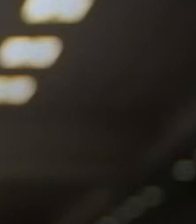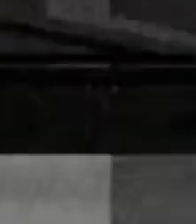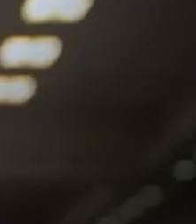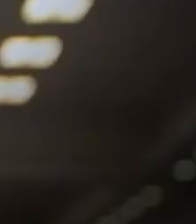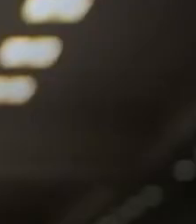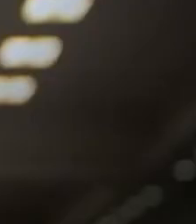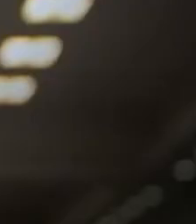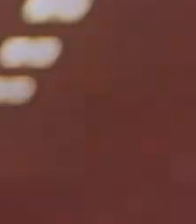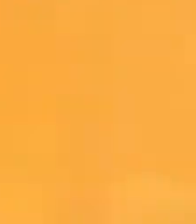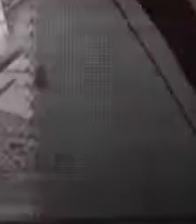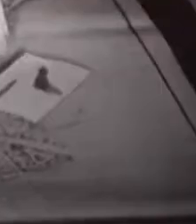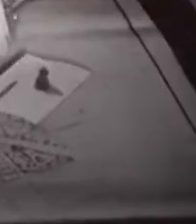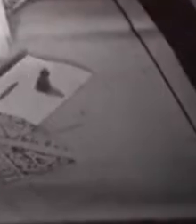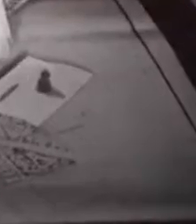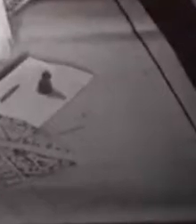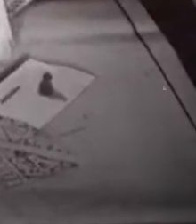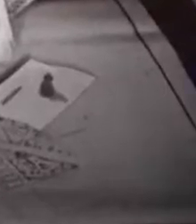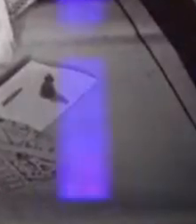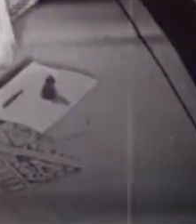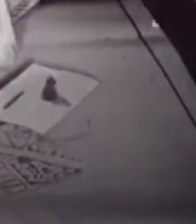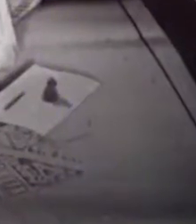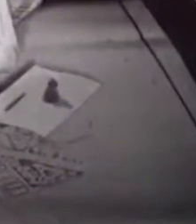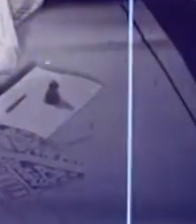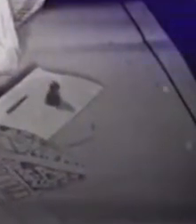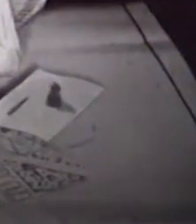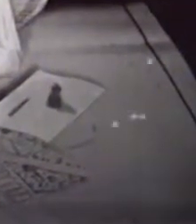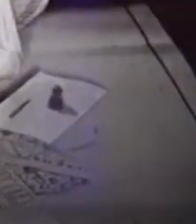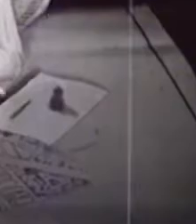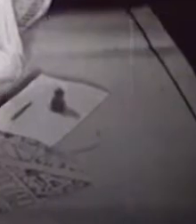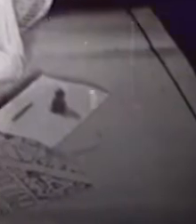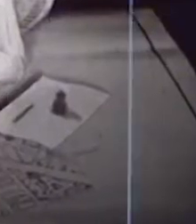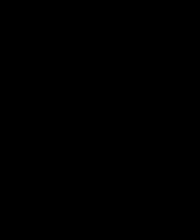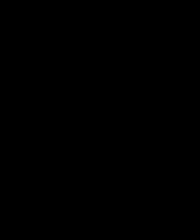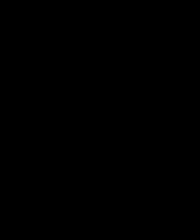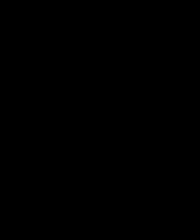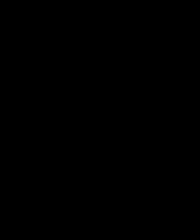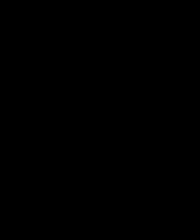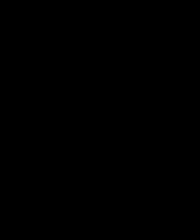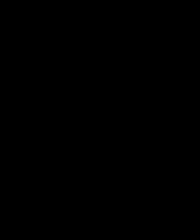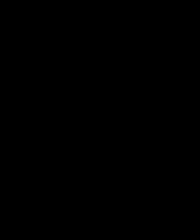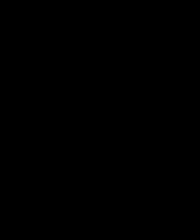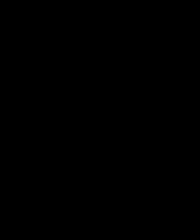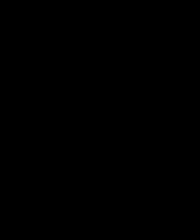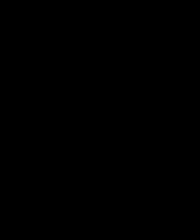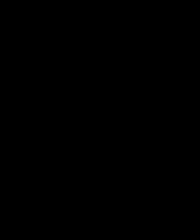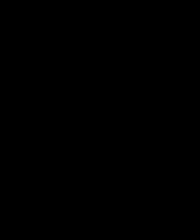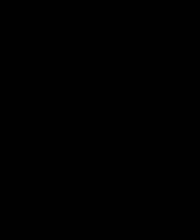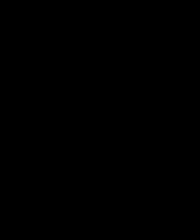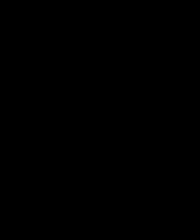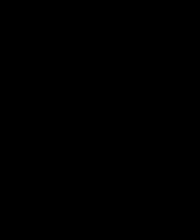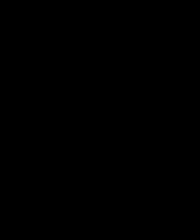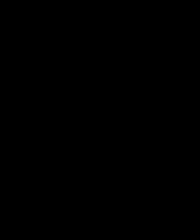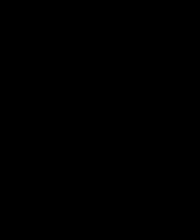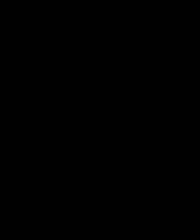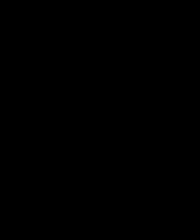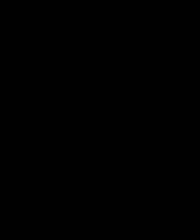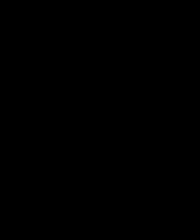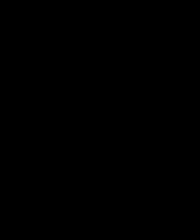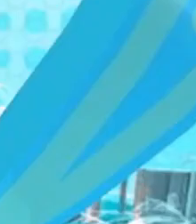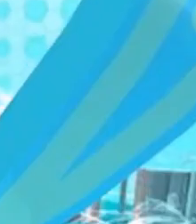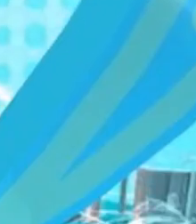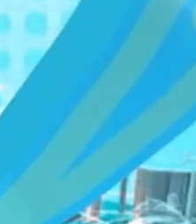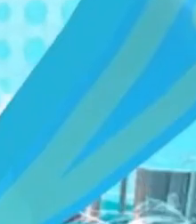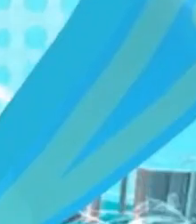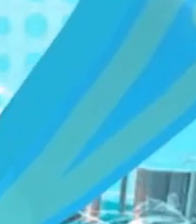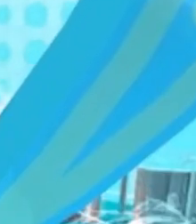potente y muy valiosa a la cual recurrir. Los sábados a las 3 de la tarde, solo en 13, Costa Rica